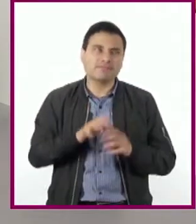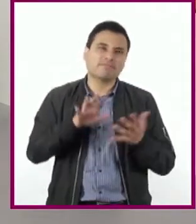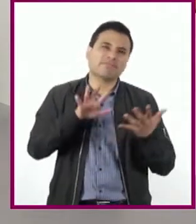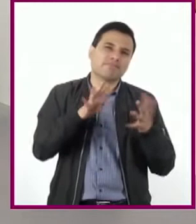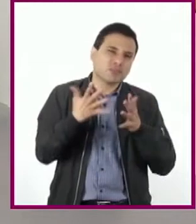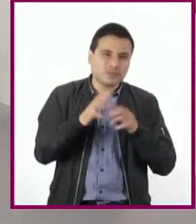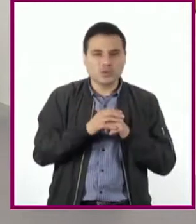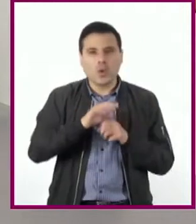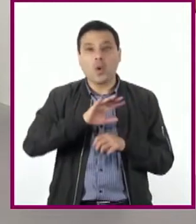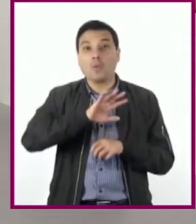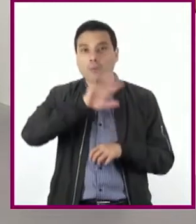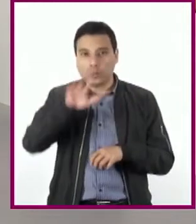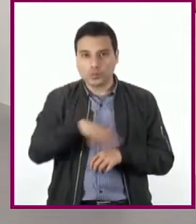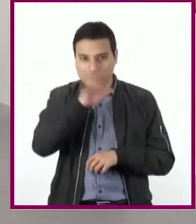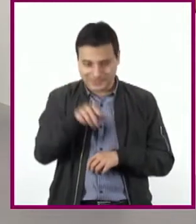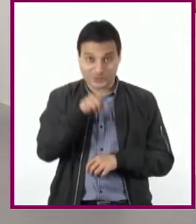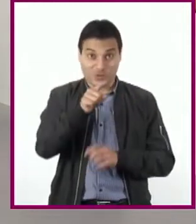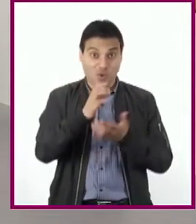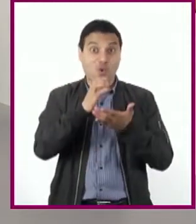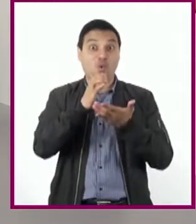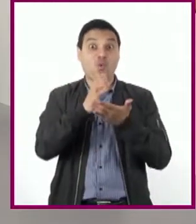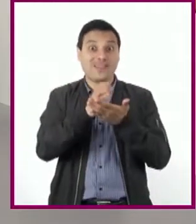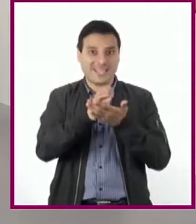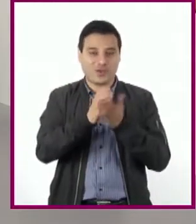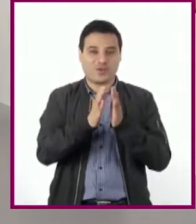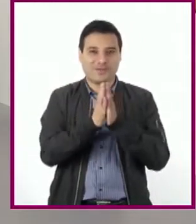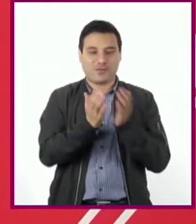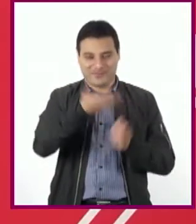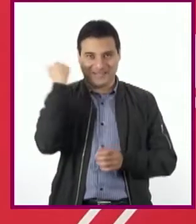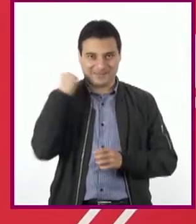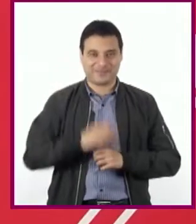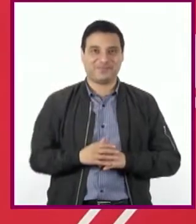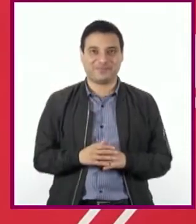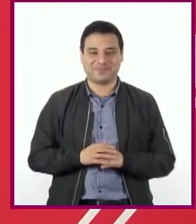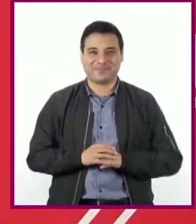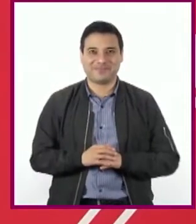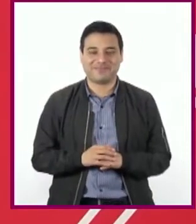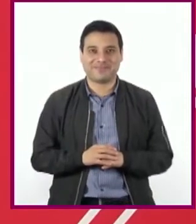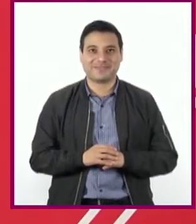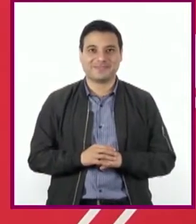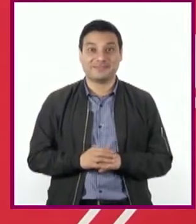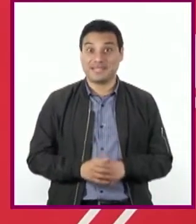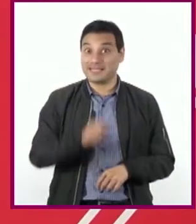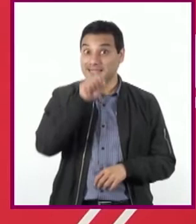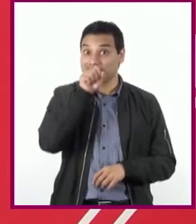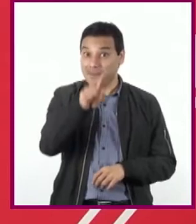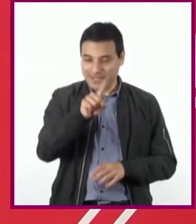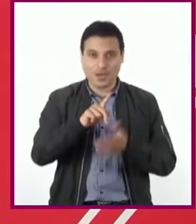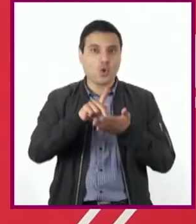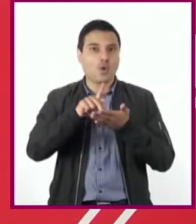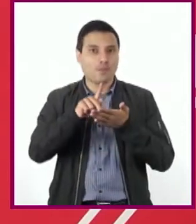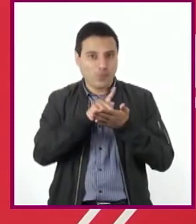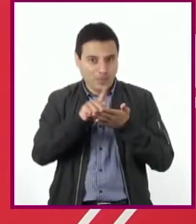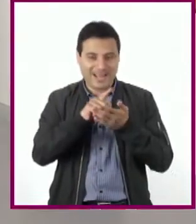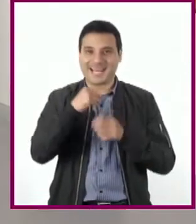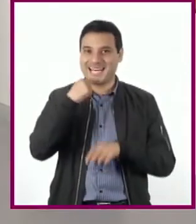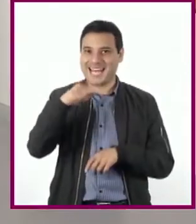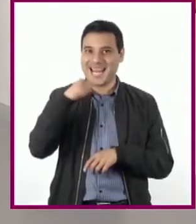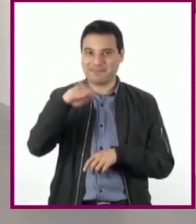a buscar nuestro cuaderno o libreta. Recuerden que pueden ser de reuso. Ah, también pluma o lápiz para